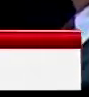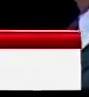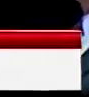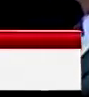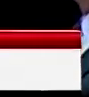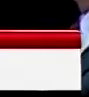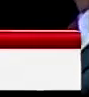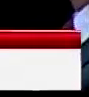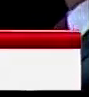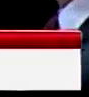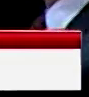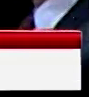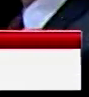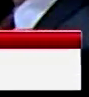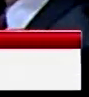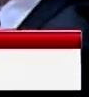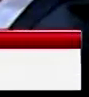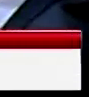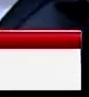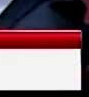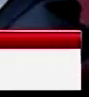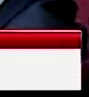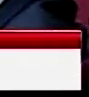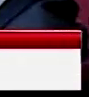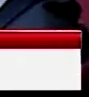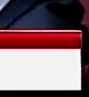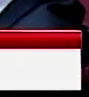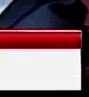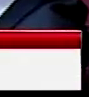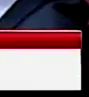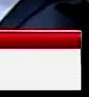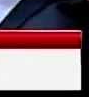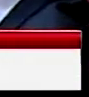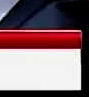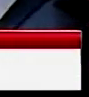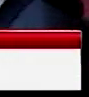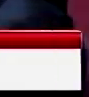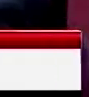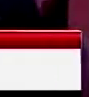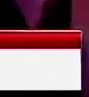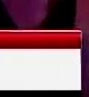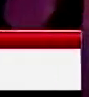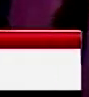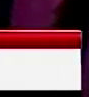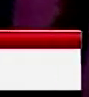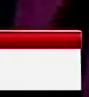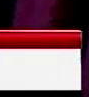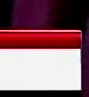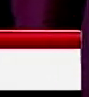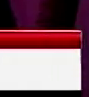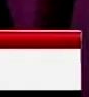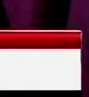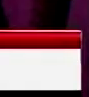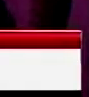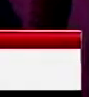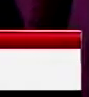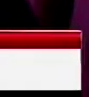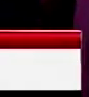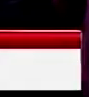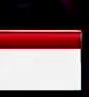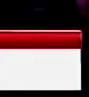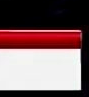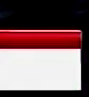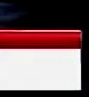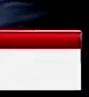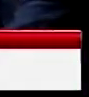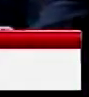a favor con carro de reacción por favor es que estábamos cuando estamos igualmente presidente a favor con cargo